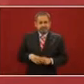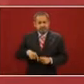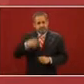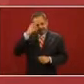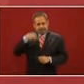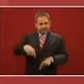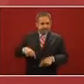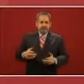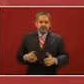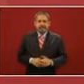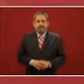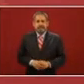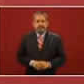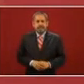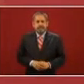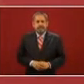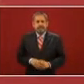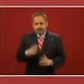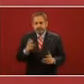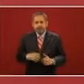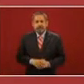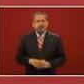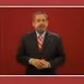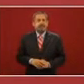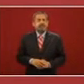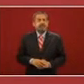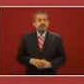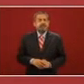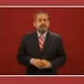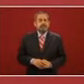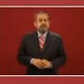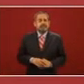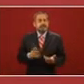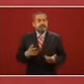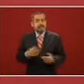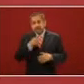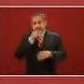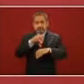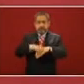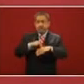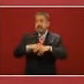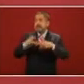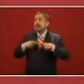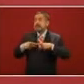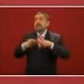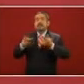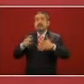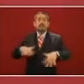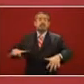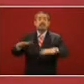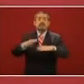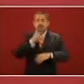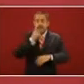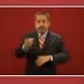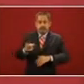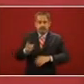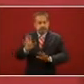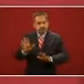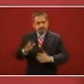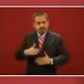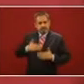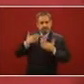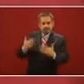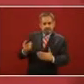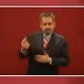México. Entonces, ¿qué le digo a la gente? Que es lo más importante, que tengan confianza,